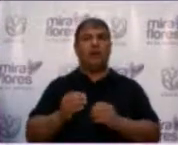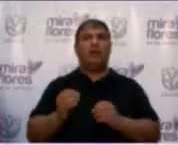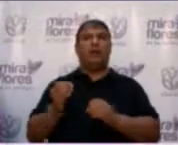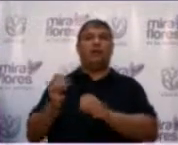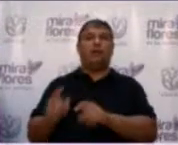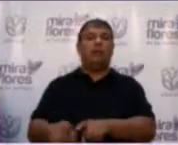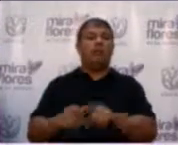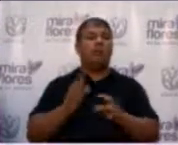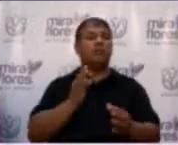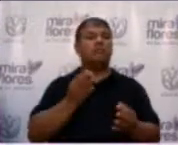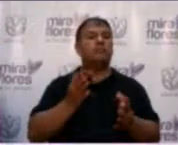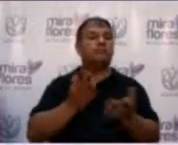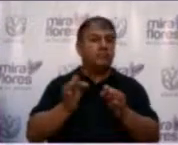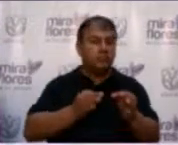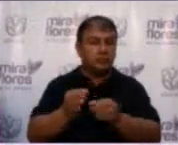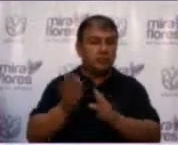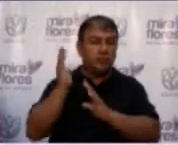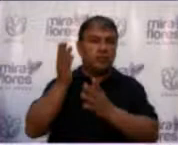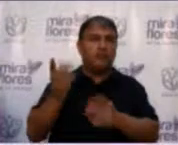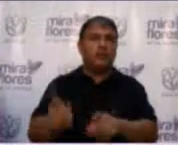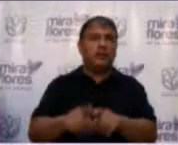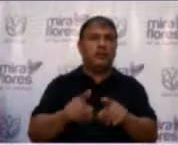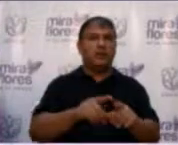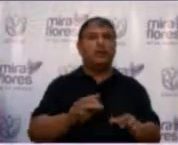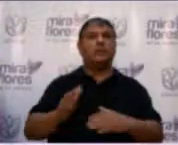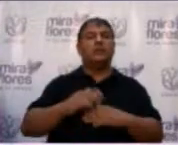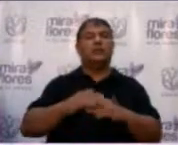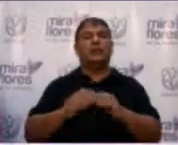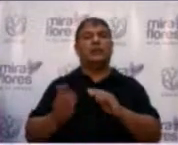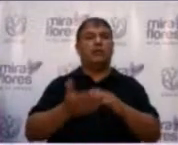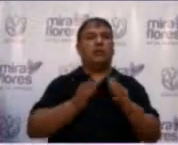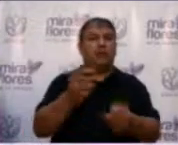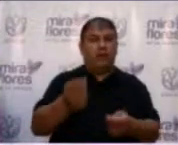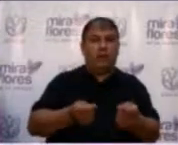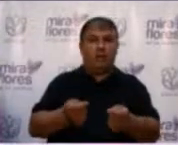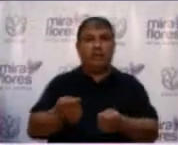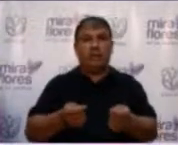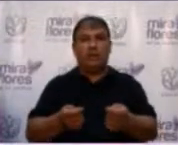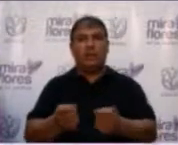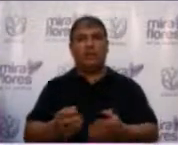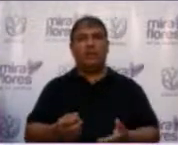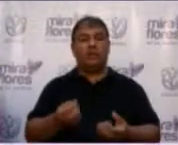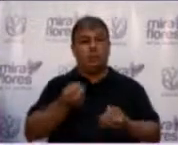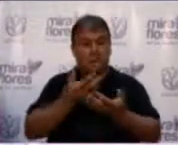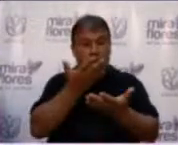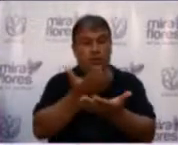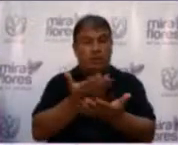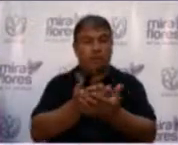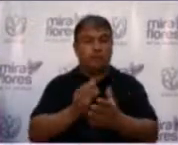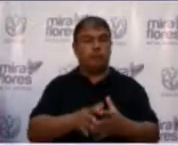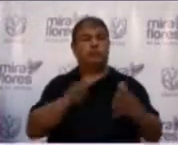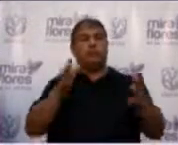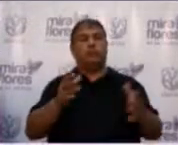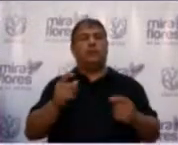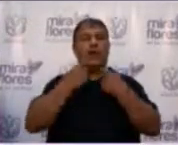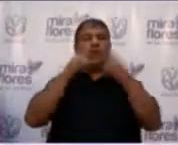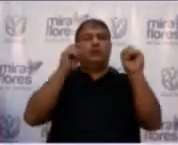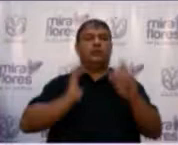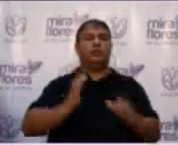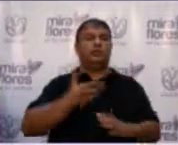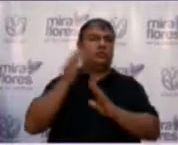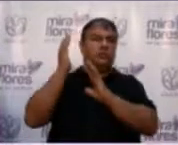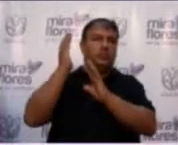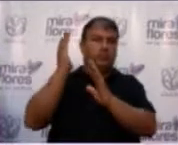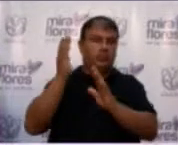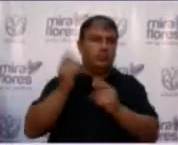conferencia El reto de hacer que las TICs acerquen a la ciudadanía al gobierno aportó en gran medida al éxito de nuestro